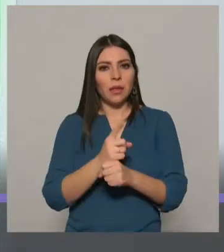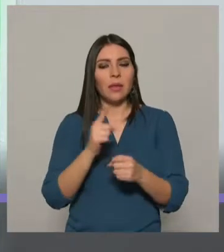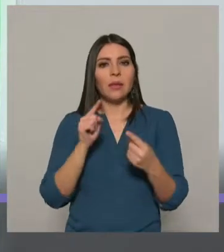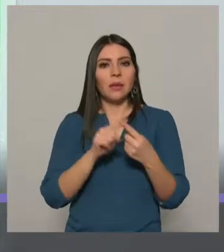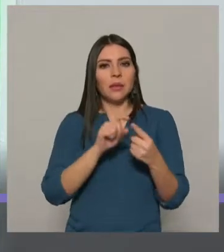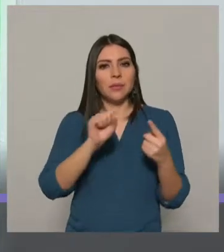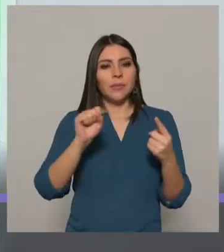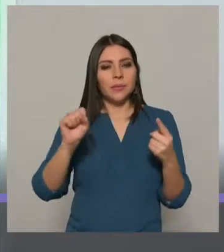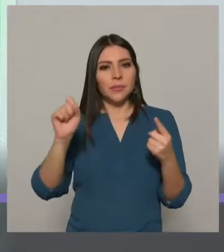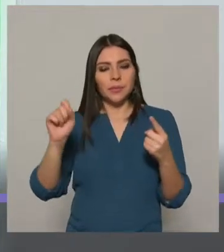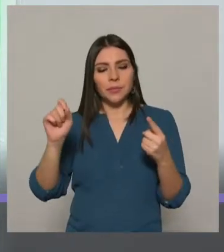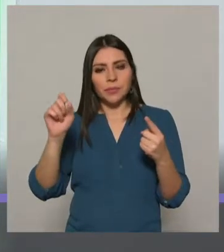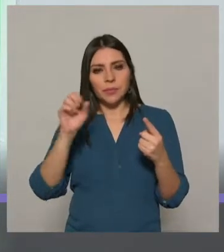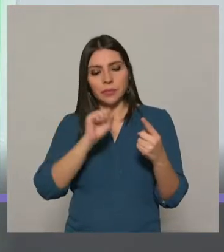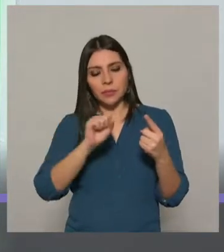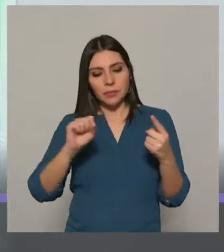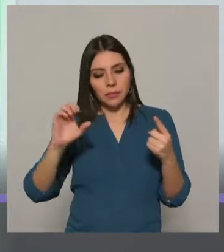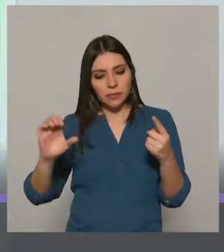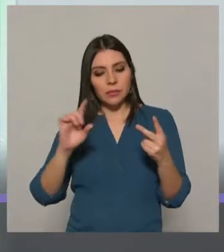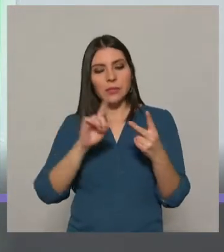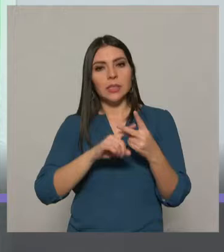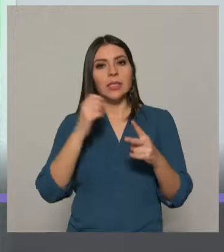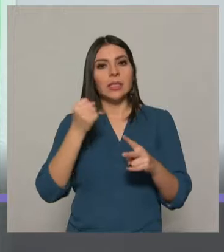fue movilidad y salud.